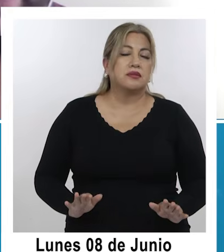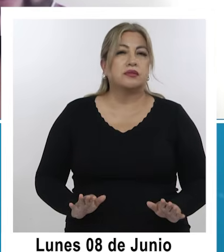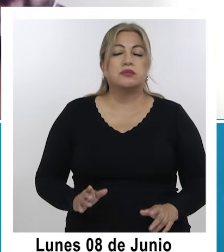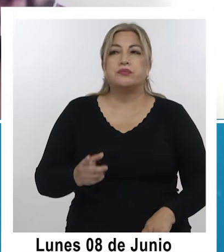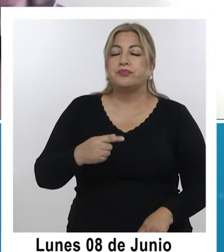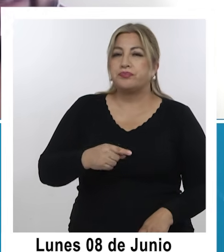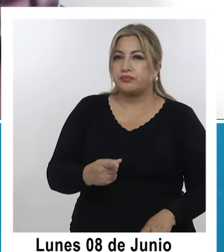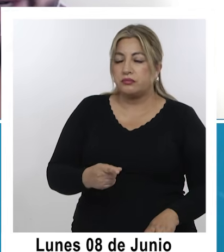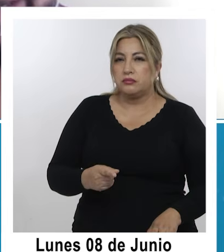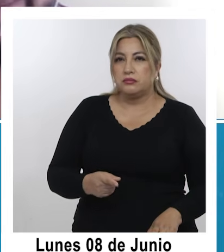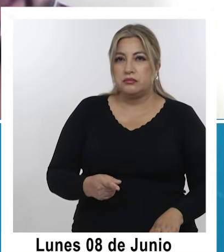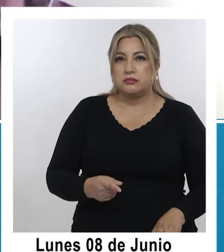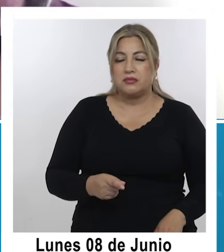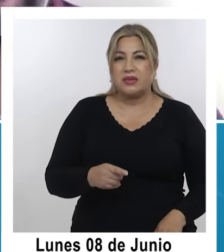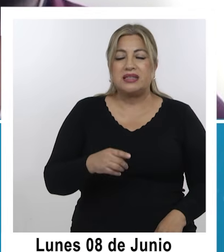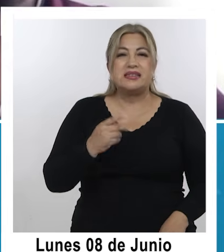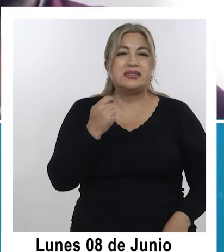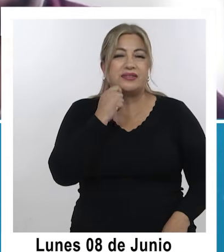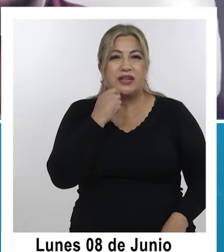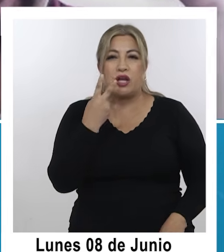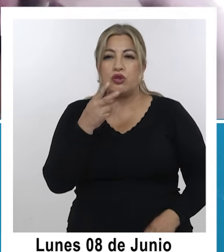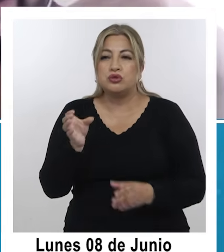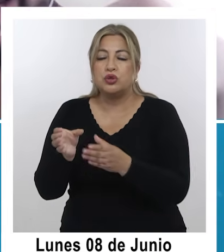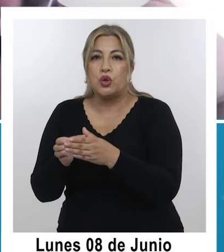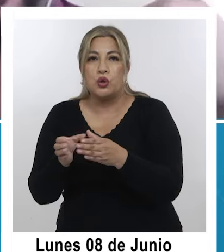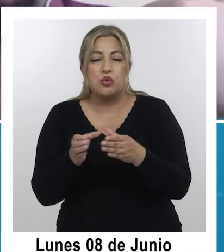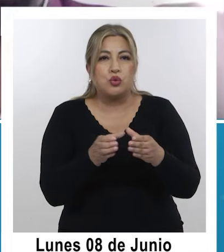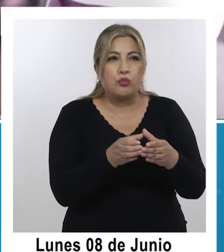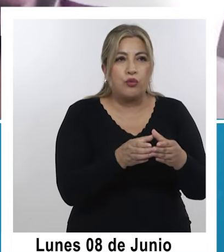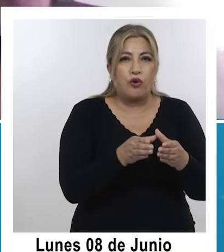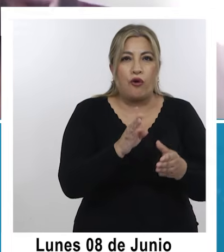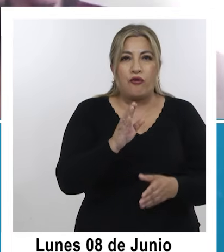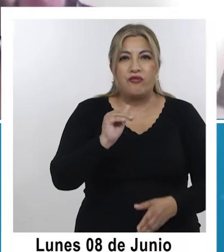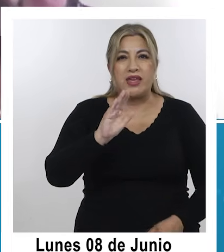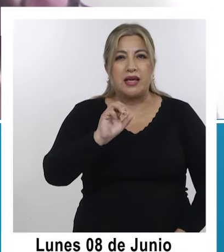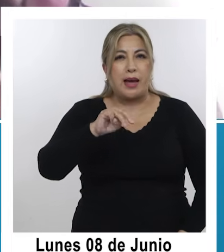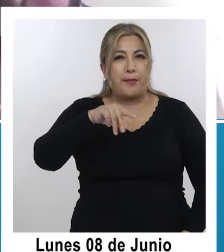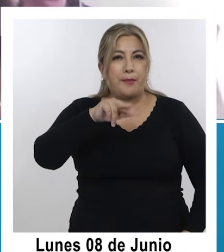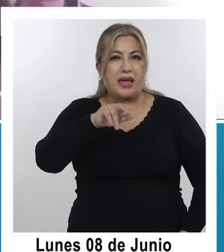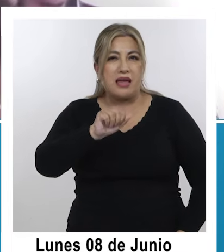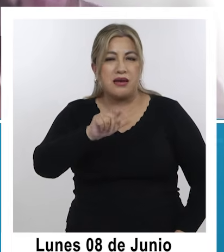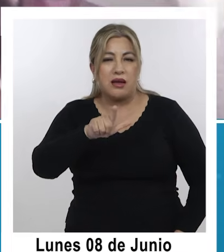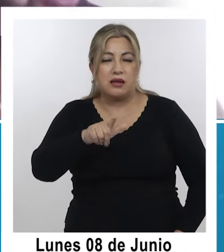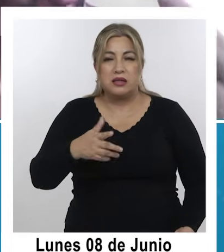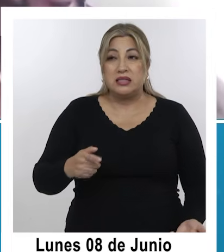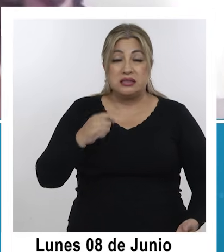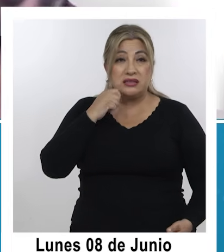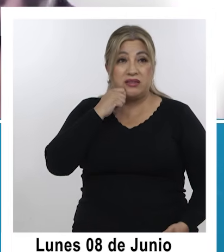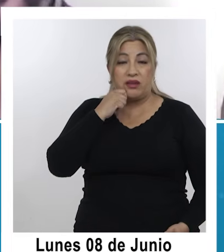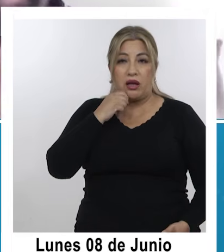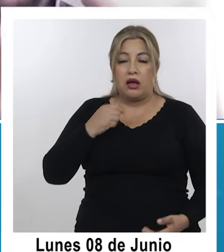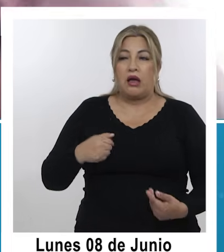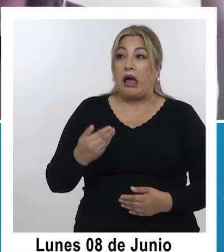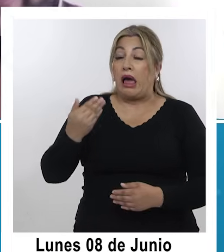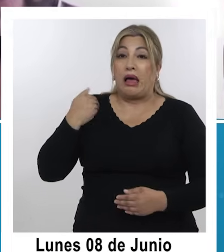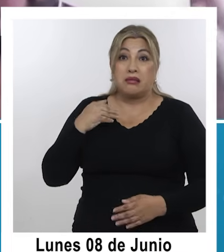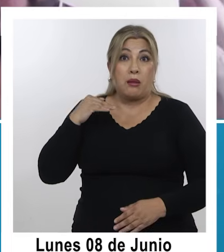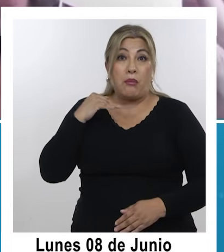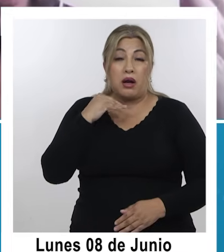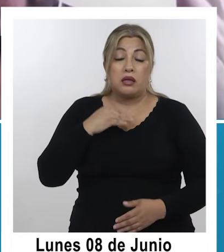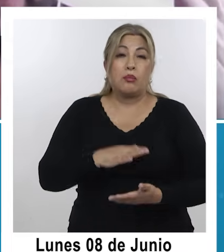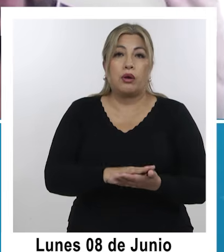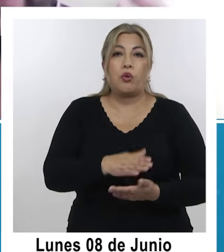estamos hablando de bicameralidad, ¿va a bajar el nivel de rapidez con que se puede sacar